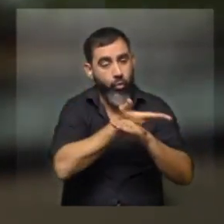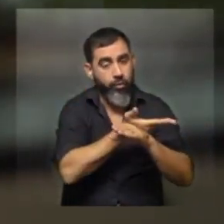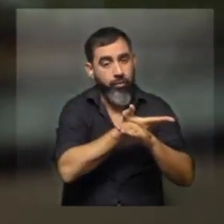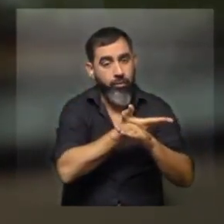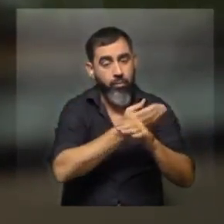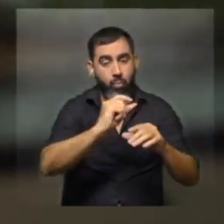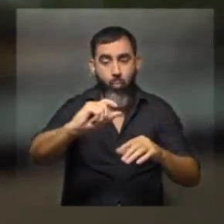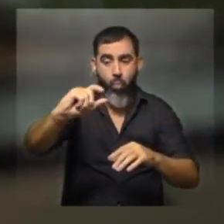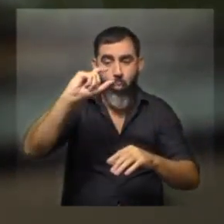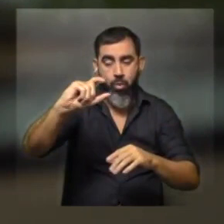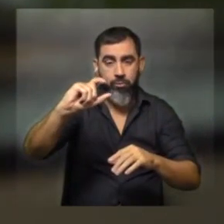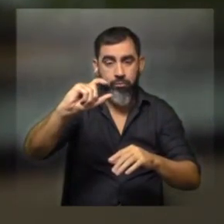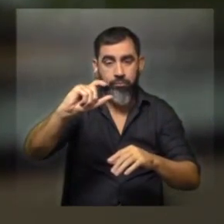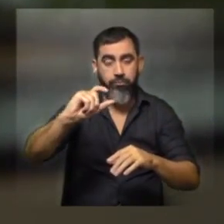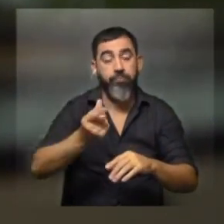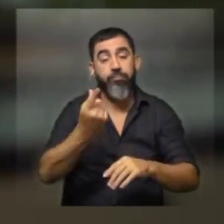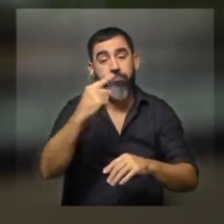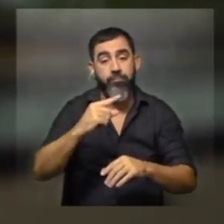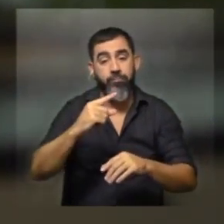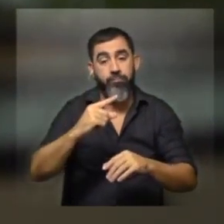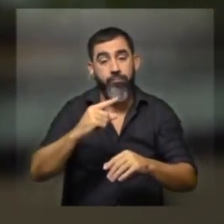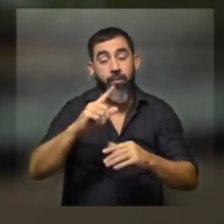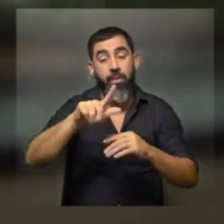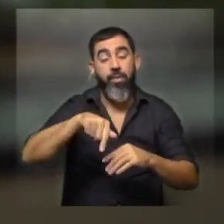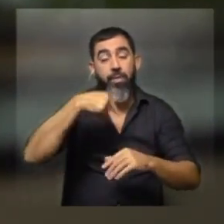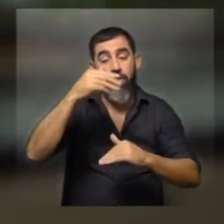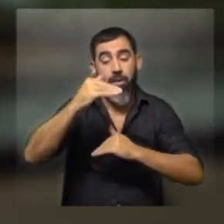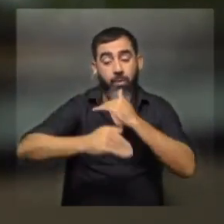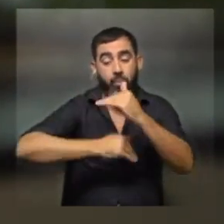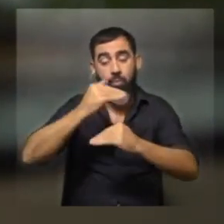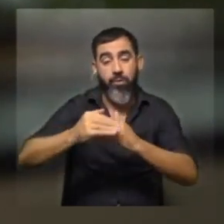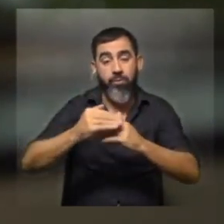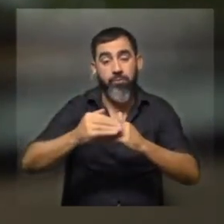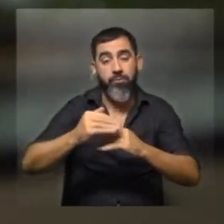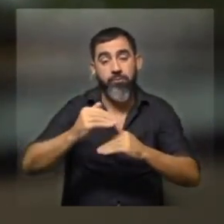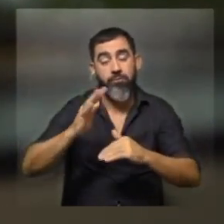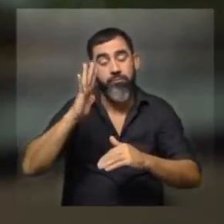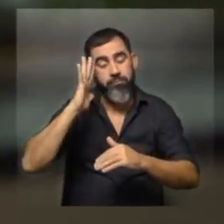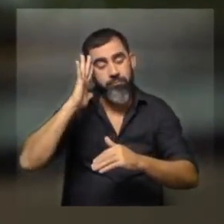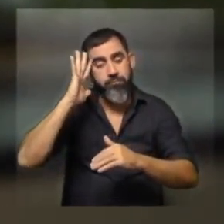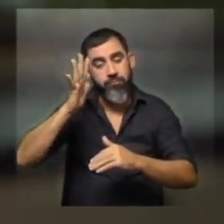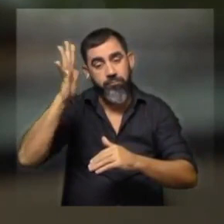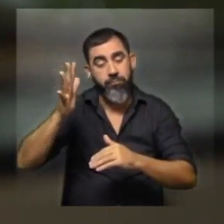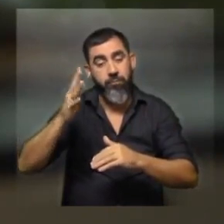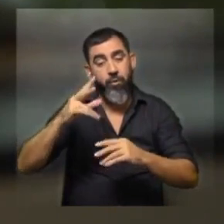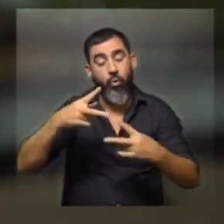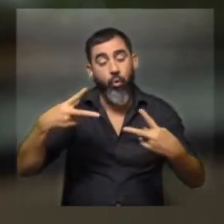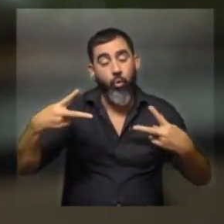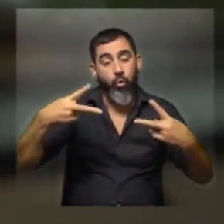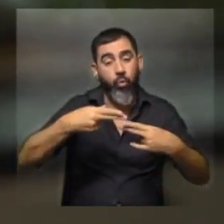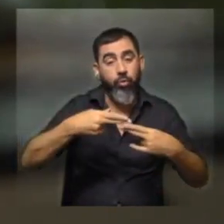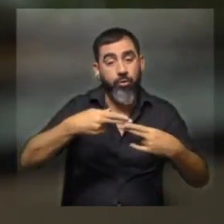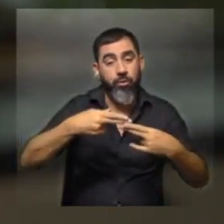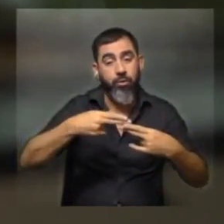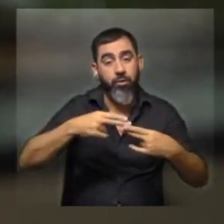muy gruesas. Entonces, el desarrollo posterior hizo que se piense en cortar